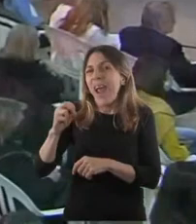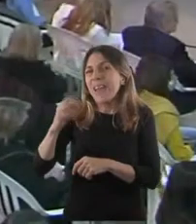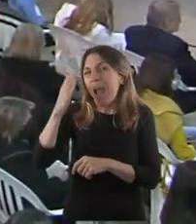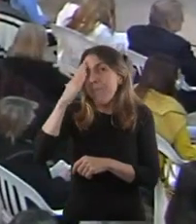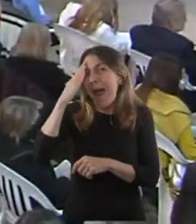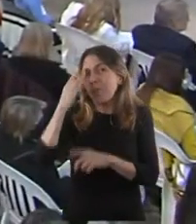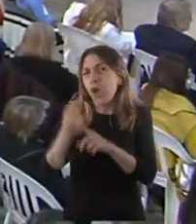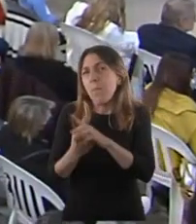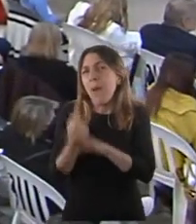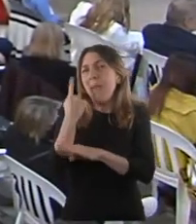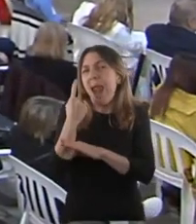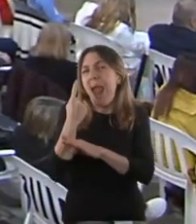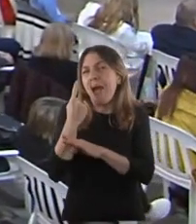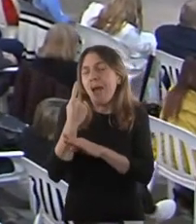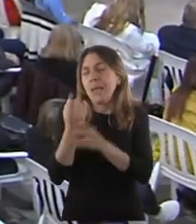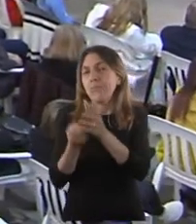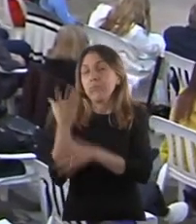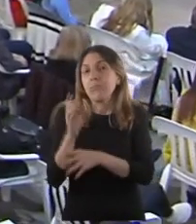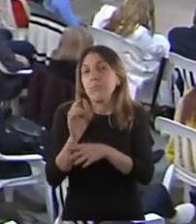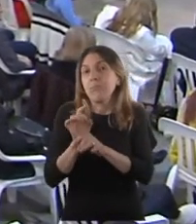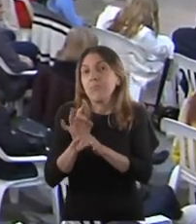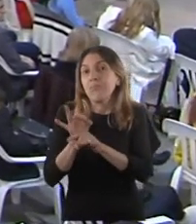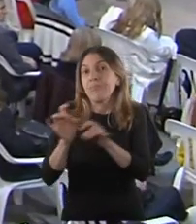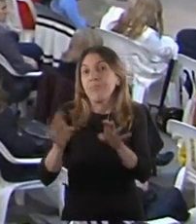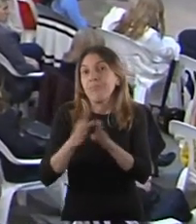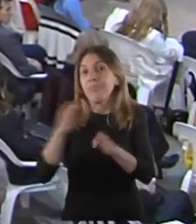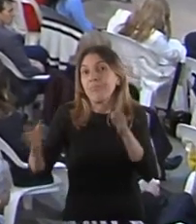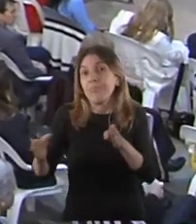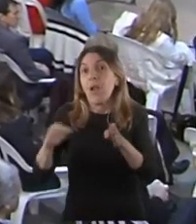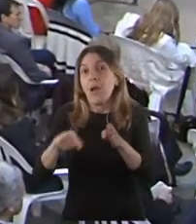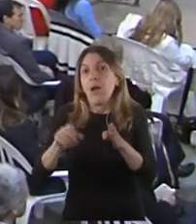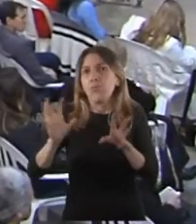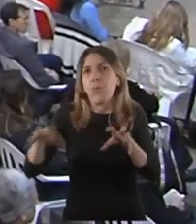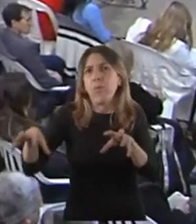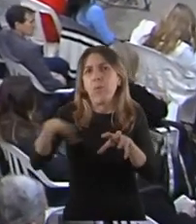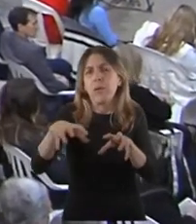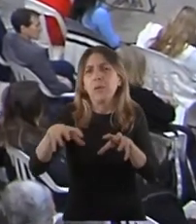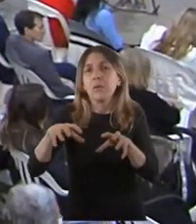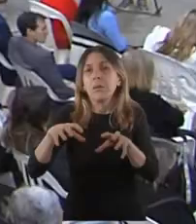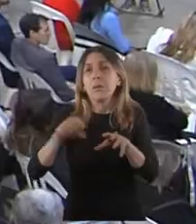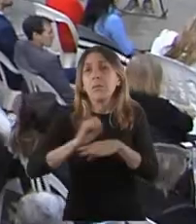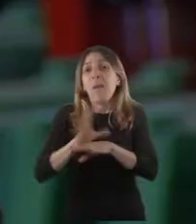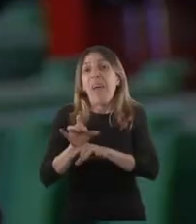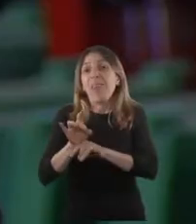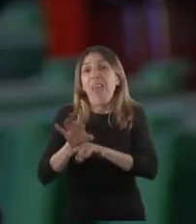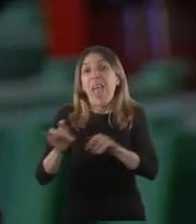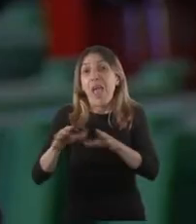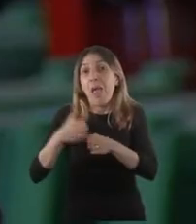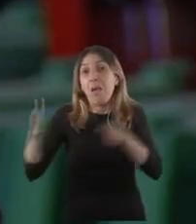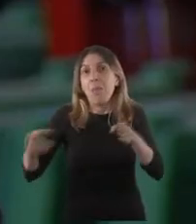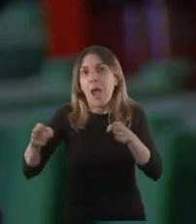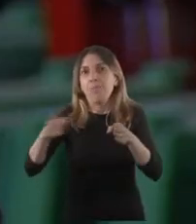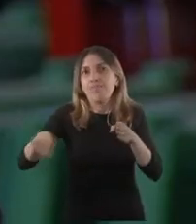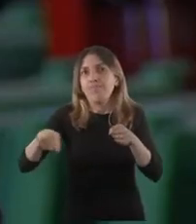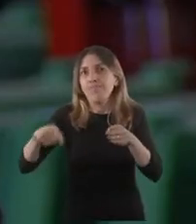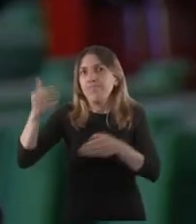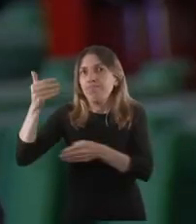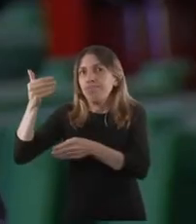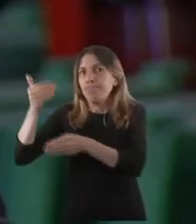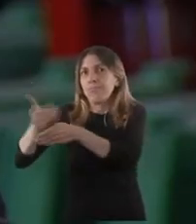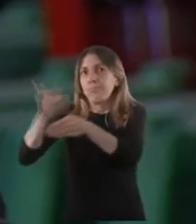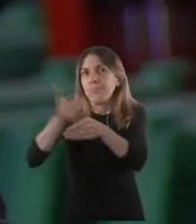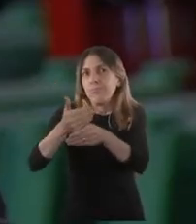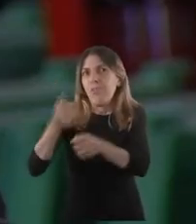marzo, que lamentablemente luego fue suspendida por la pandemia, y ahí tuvimos,